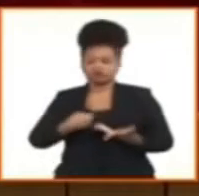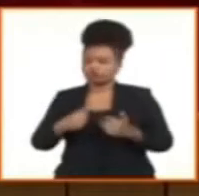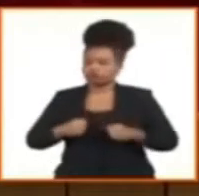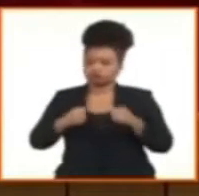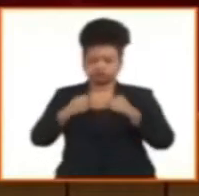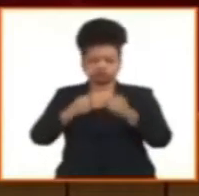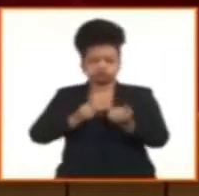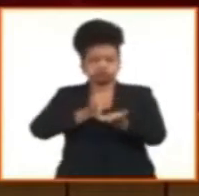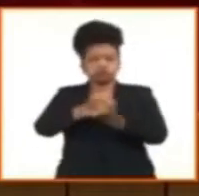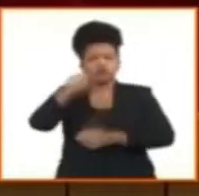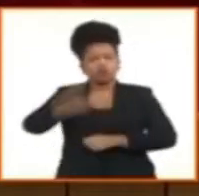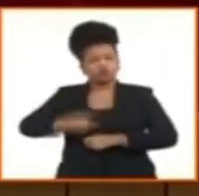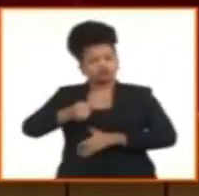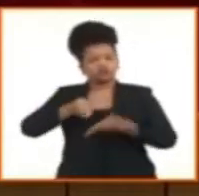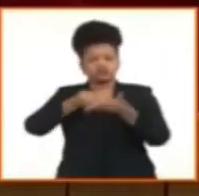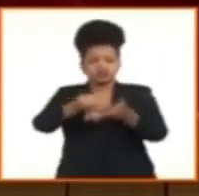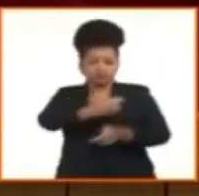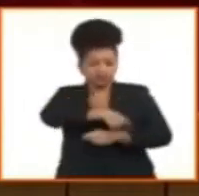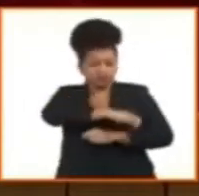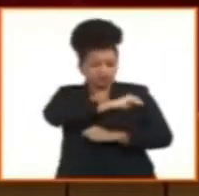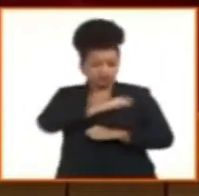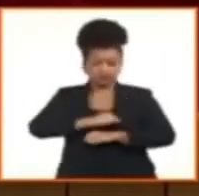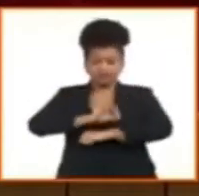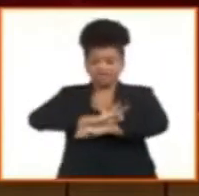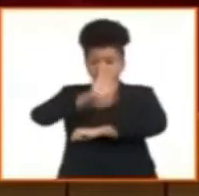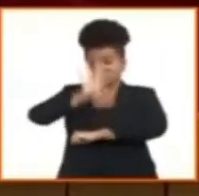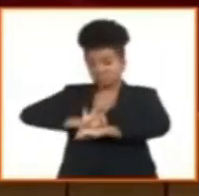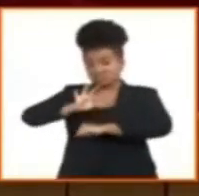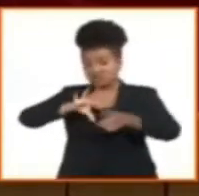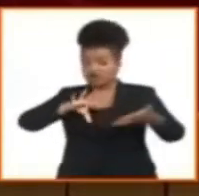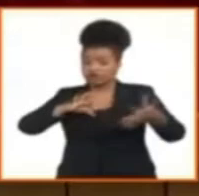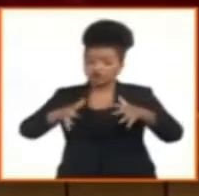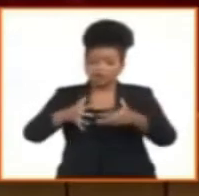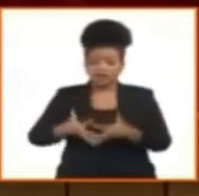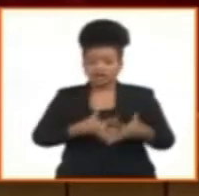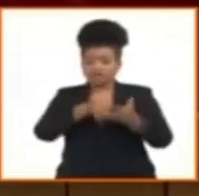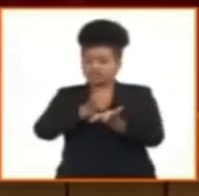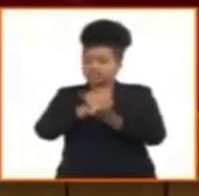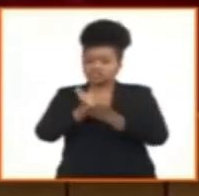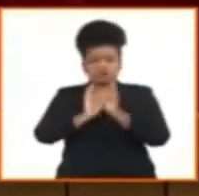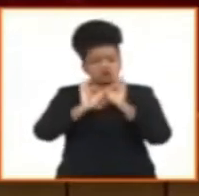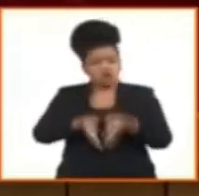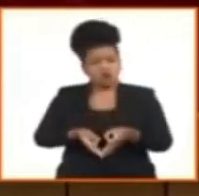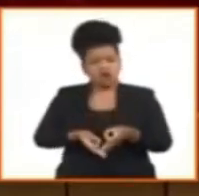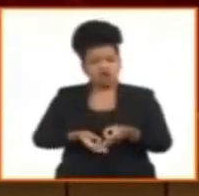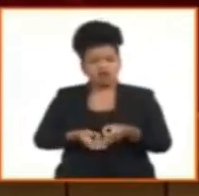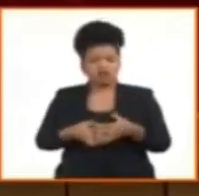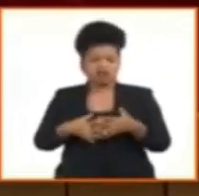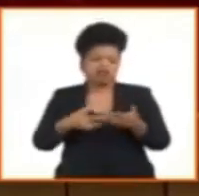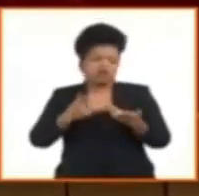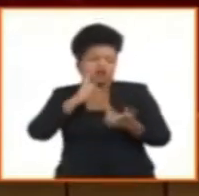bienestar para todos. El diseño de Estados Unidos sigue siendo el de ejercer la máxima presión para